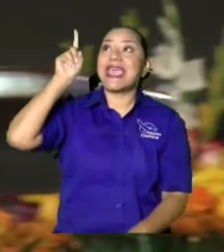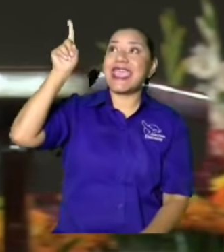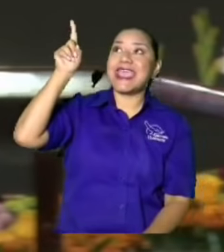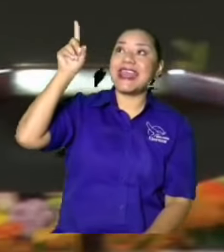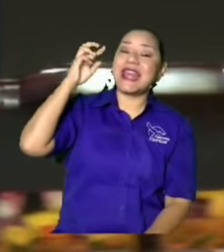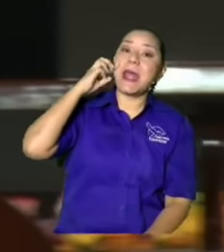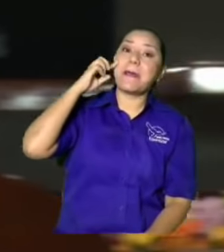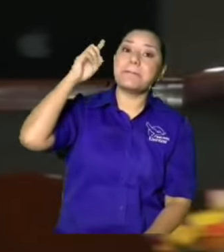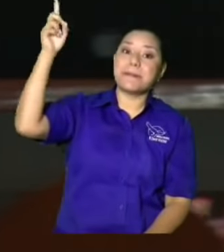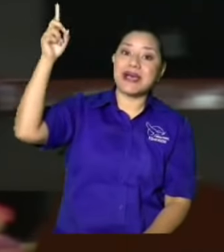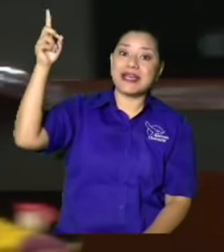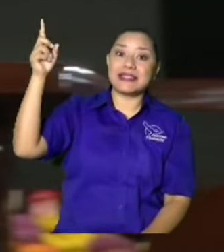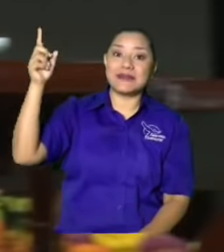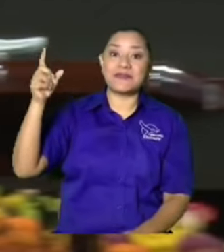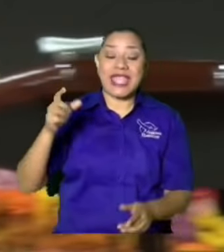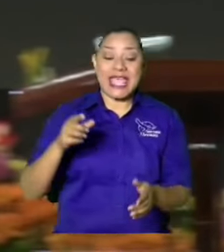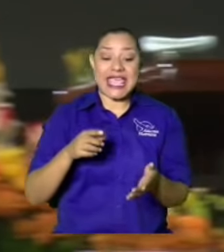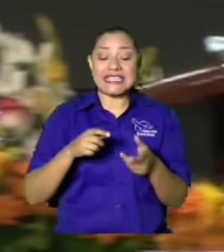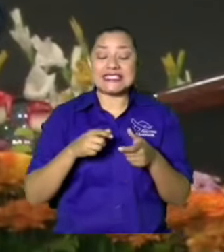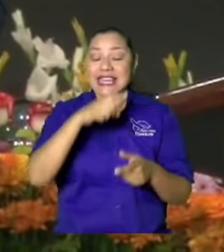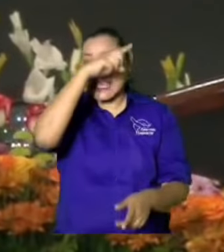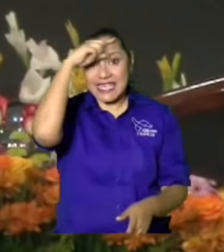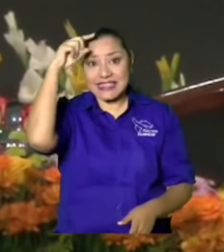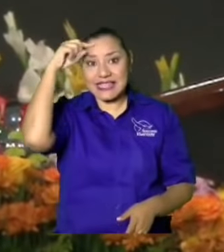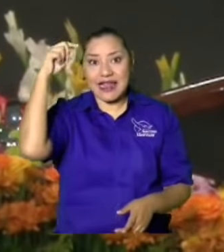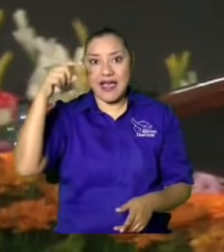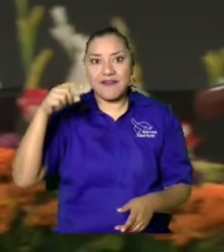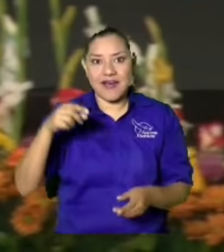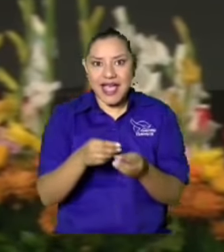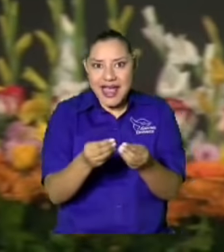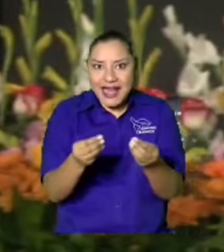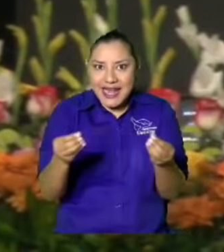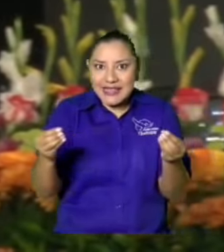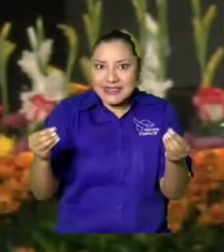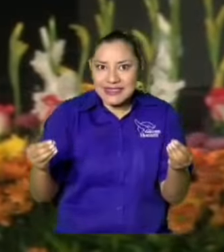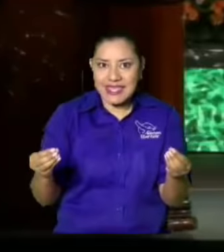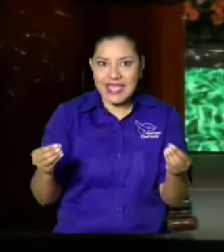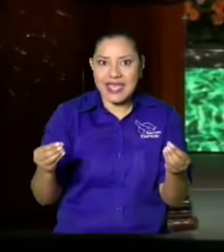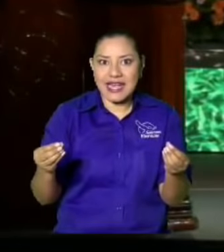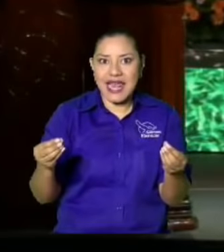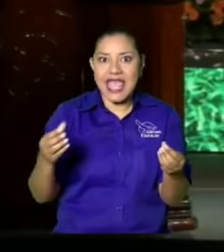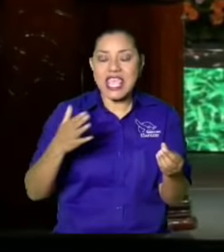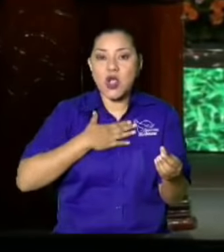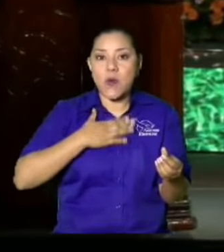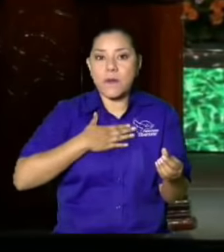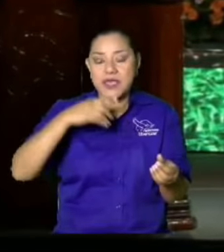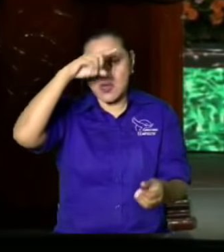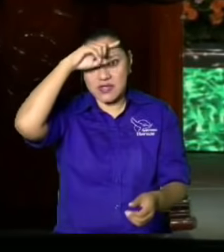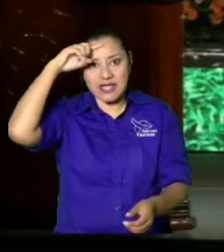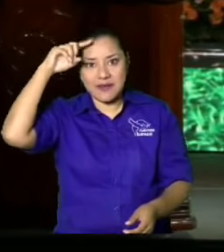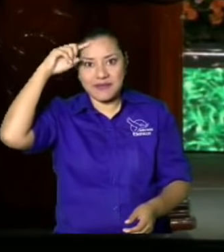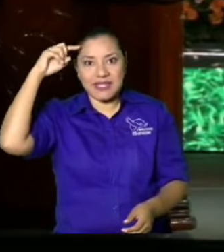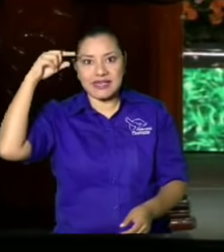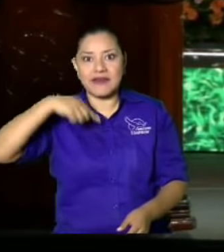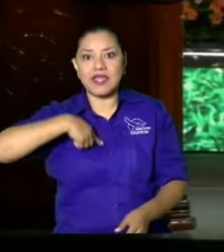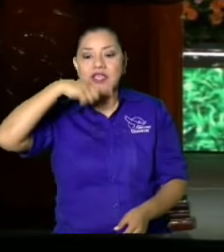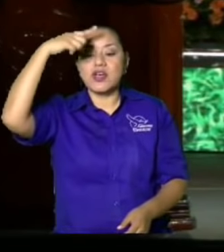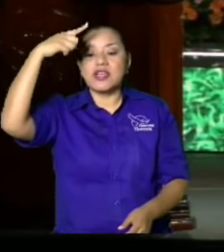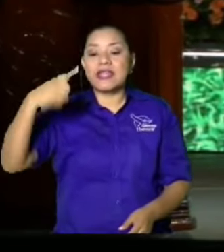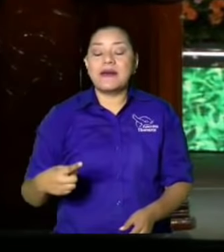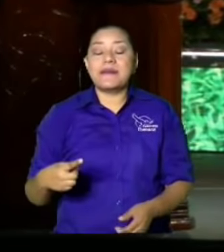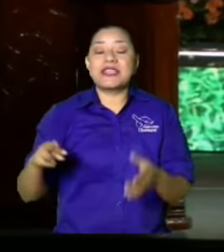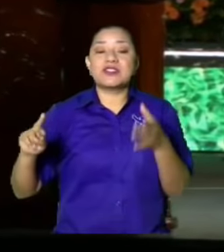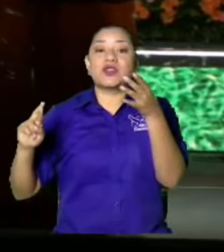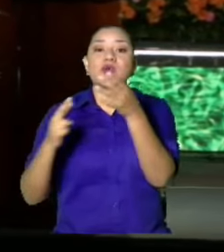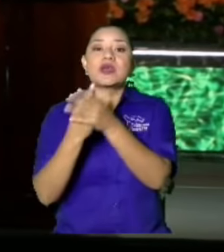es el labrador. Como vid verdadera, mi padre tuvo que trabajar conmigo. Por eso es que yo soy el verdadero